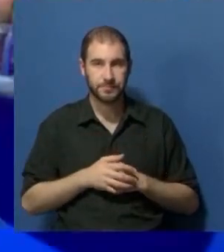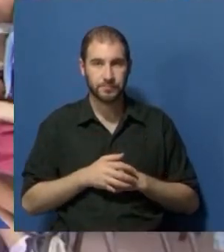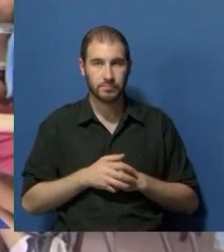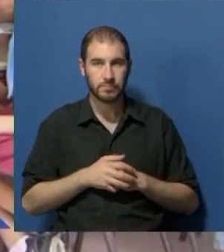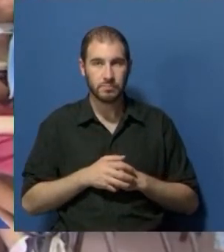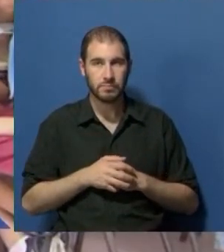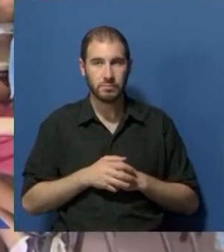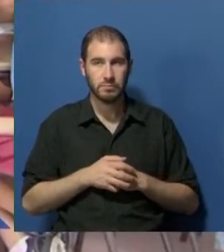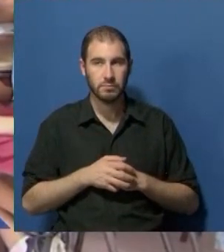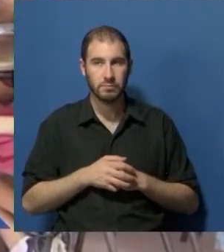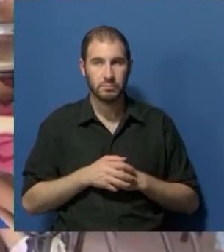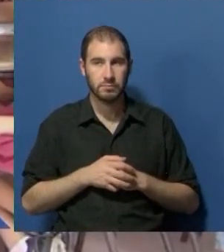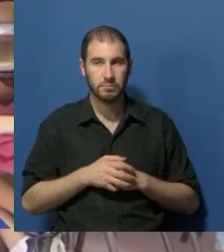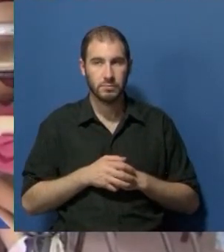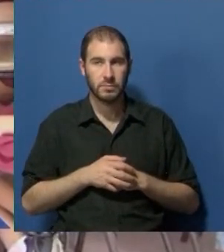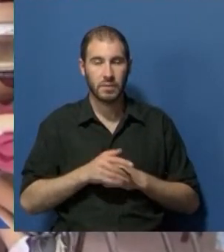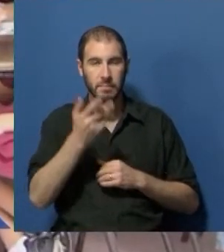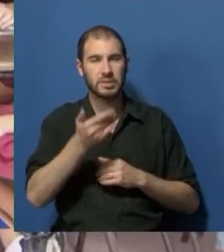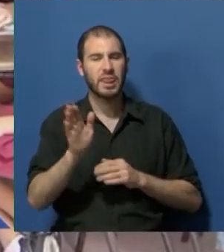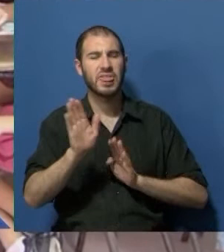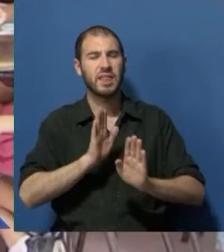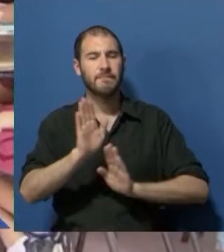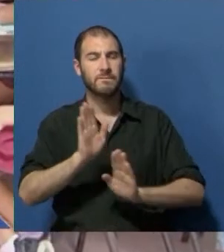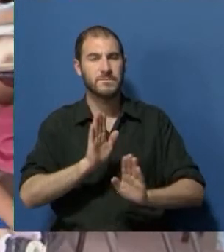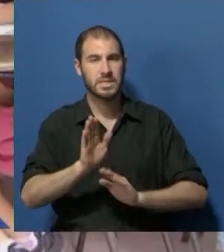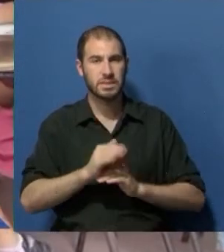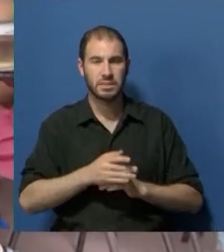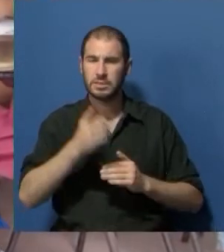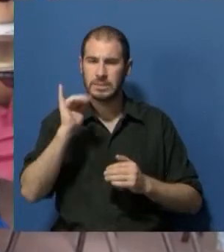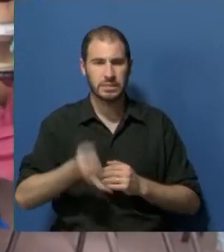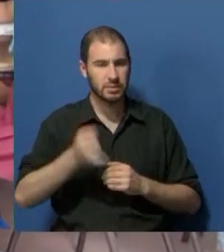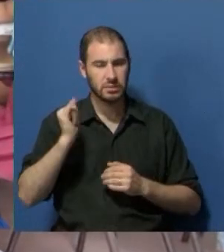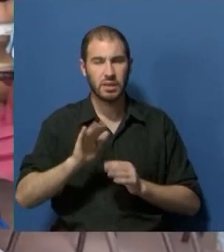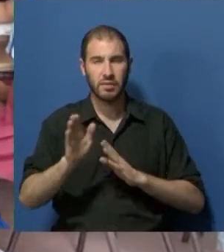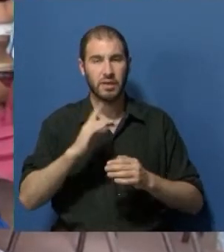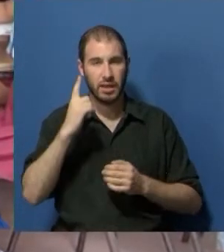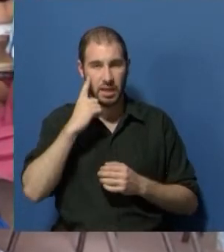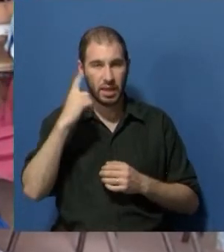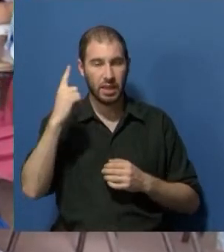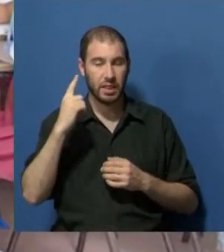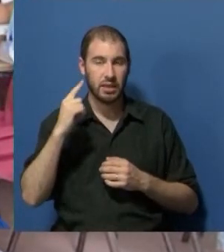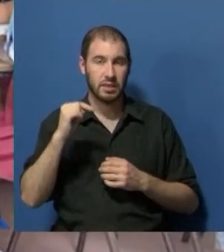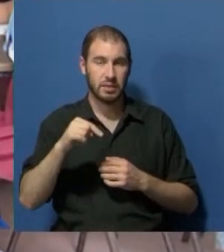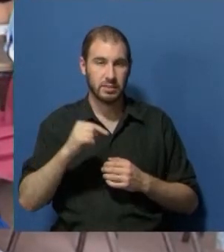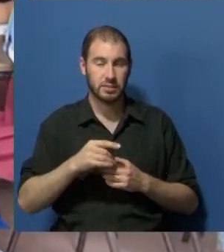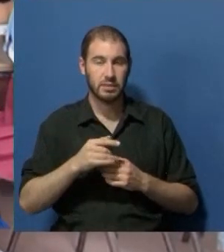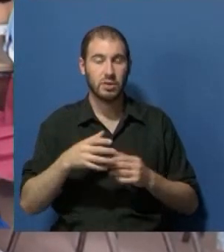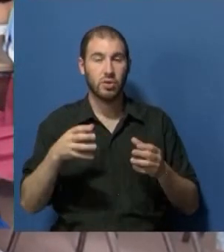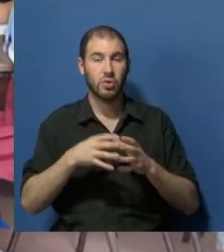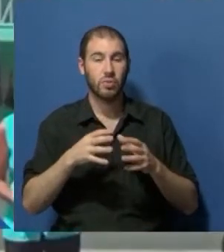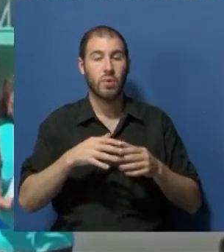y muchos defienden, digamos, a rajatabla los principios, claro, del